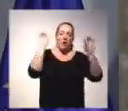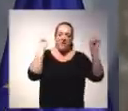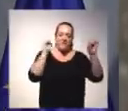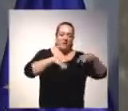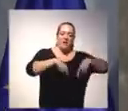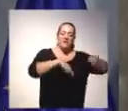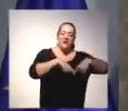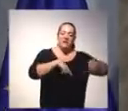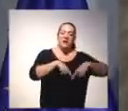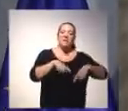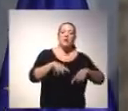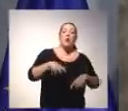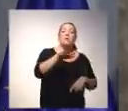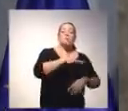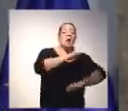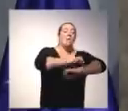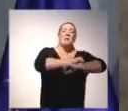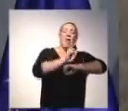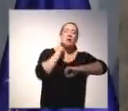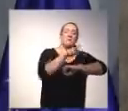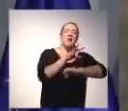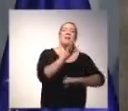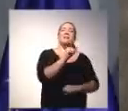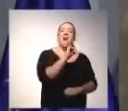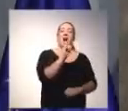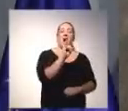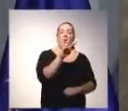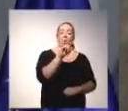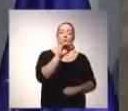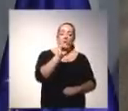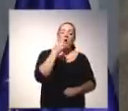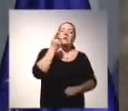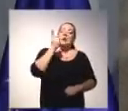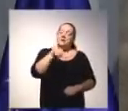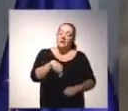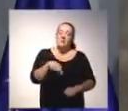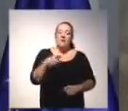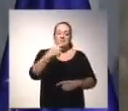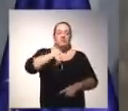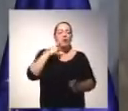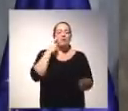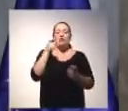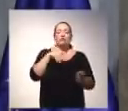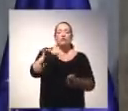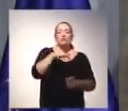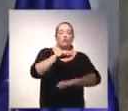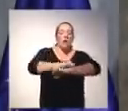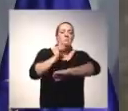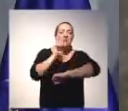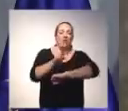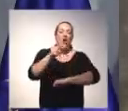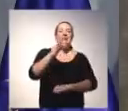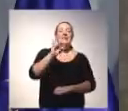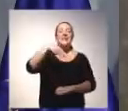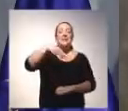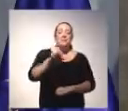Tráfico, en la zona del mirador de Tajuya, y también intentaremos establecer ese control en la zona del mirador del Time, y